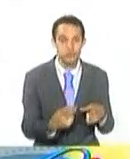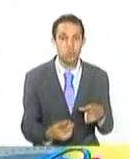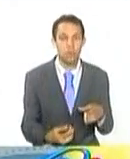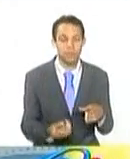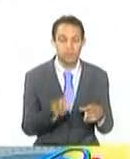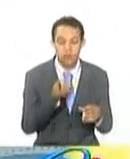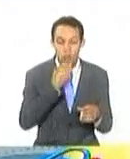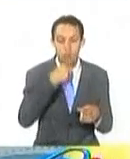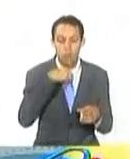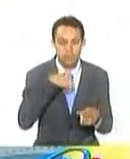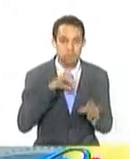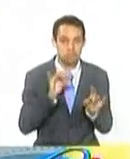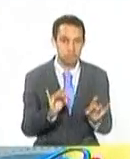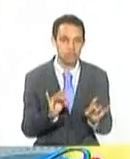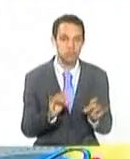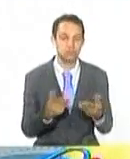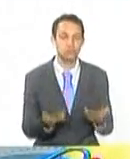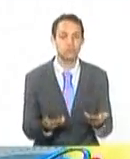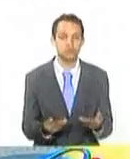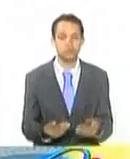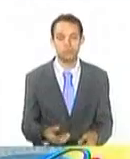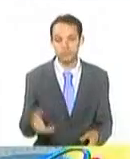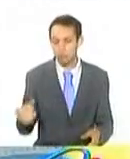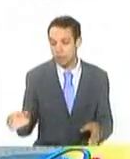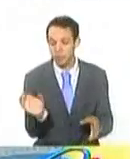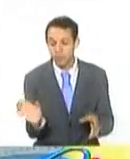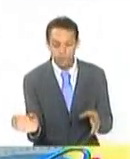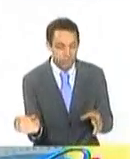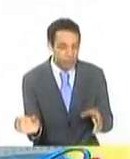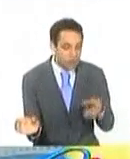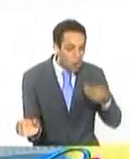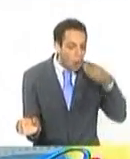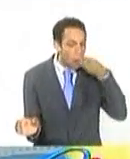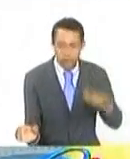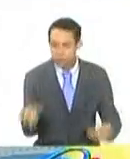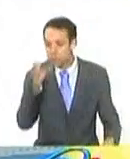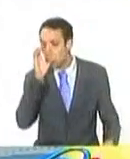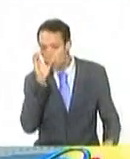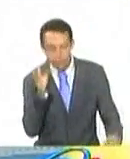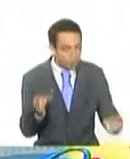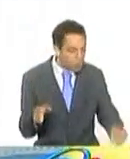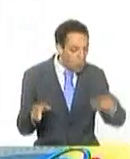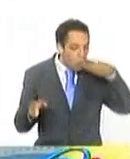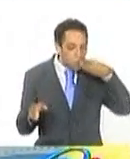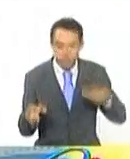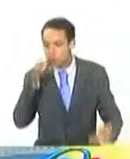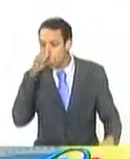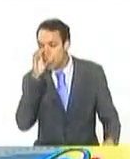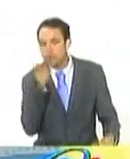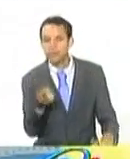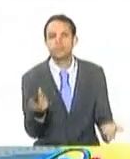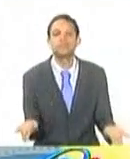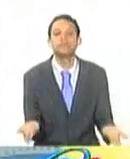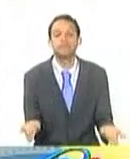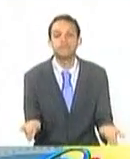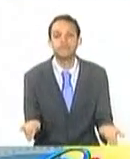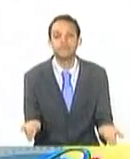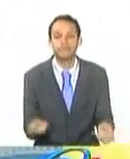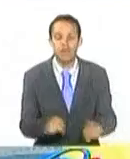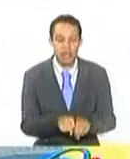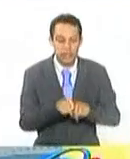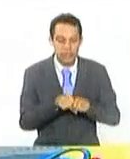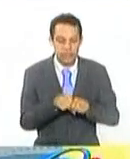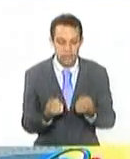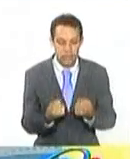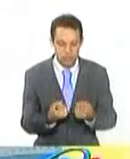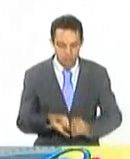alimentario pero estamos reemplazando la saliva con puros líquidos Entonces qué hacemos diluimos nuestros enzimas